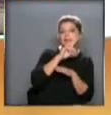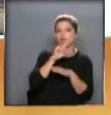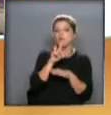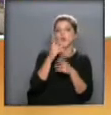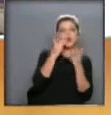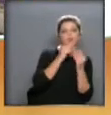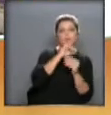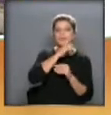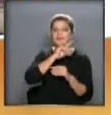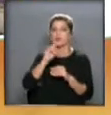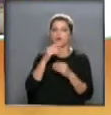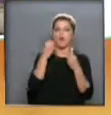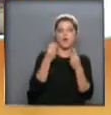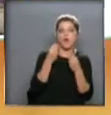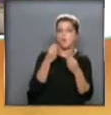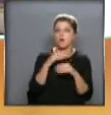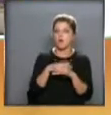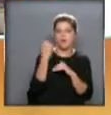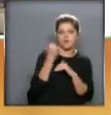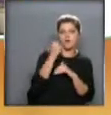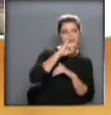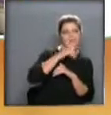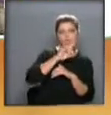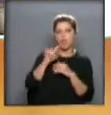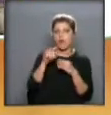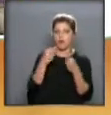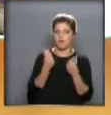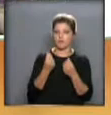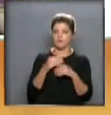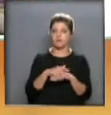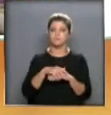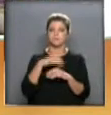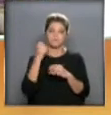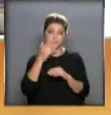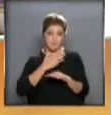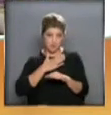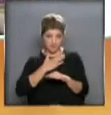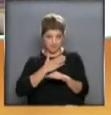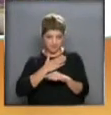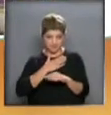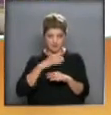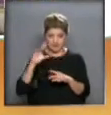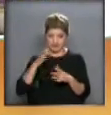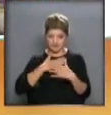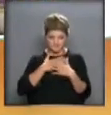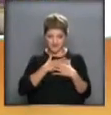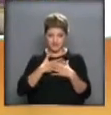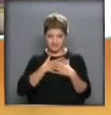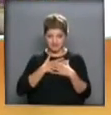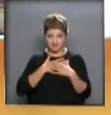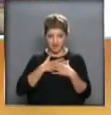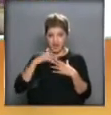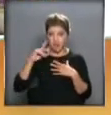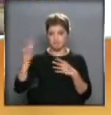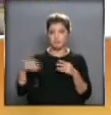ayuda no te ayuda te importa poco nada a mí las cosas que me dan felicidad es estar con mis familias y la